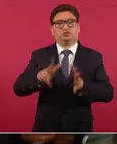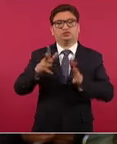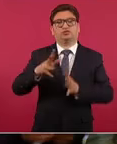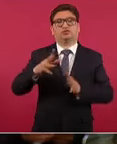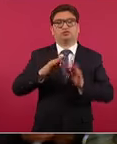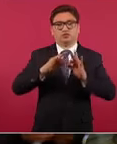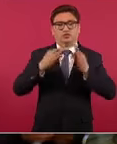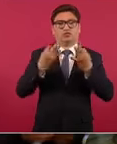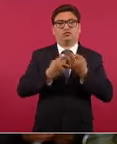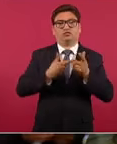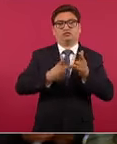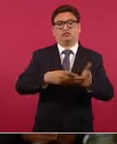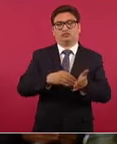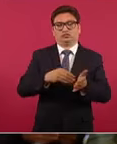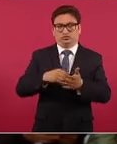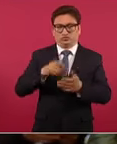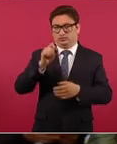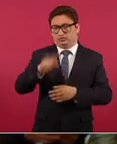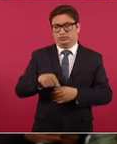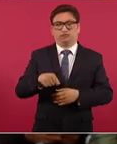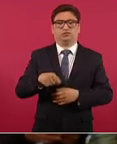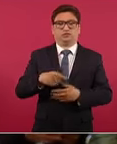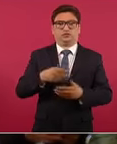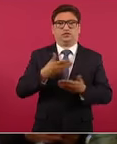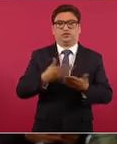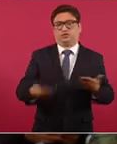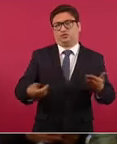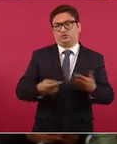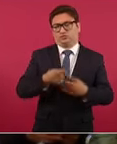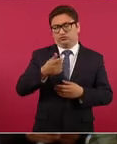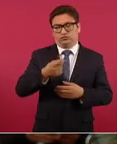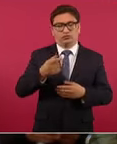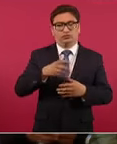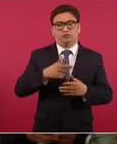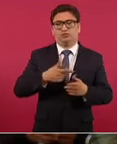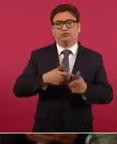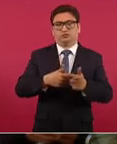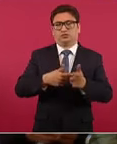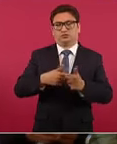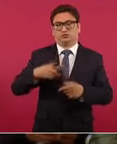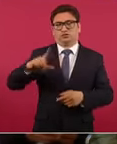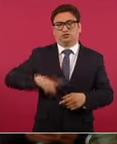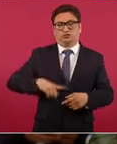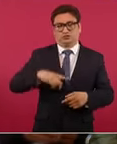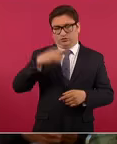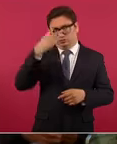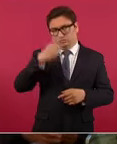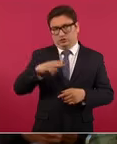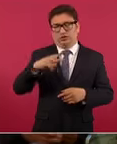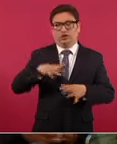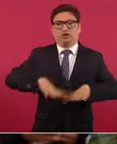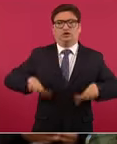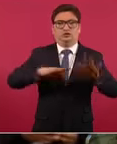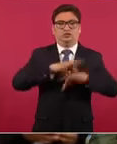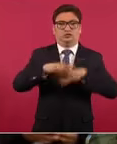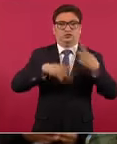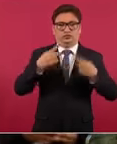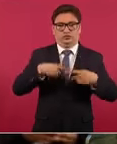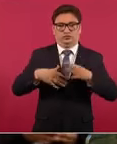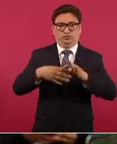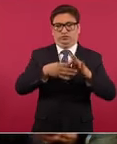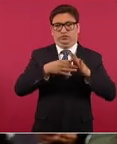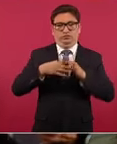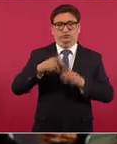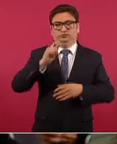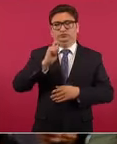sigue vigente y que es prácticamente uno de los de los pocos modelos que ha generado el estado mexicano la sociedad mexicana en su conjunto